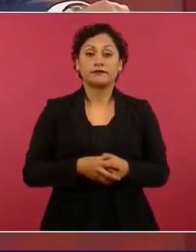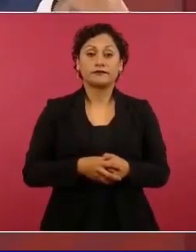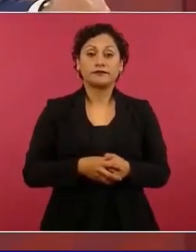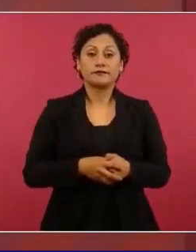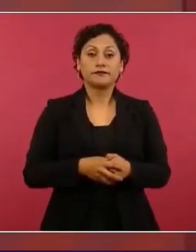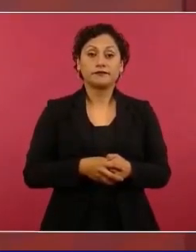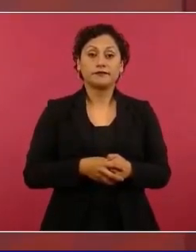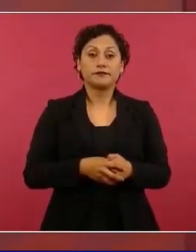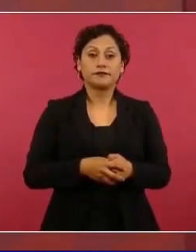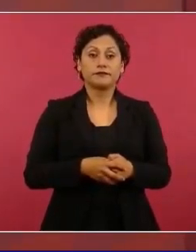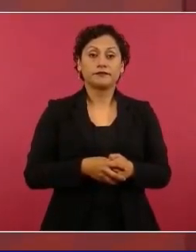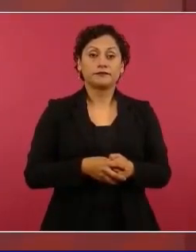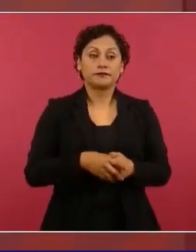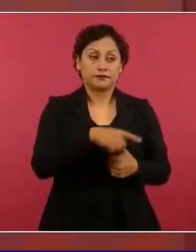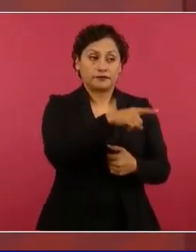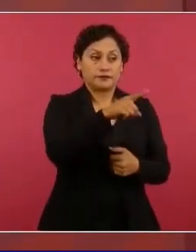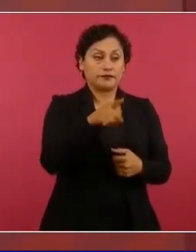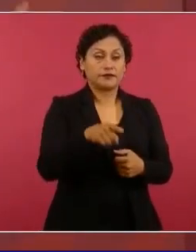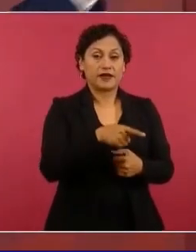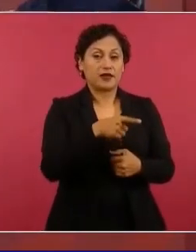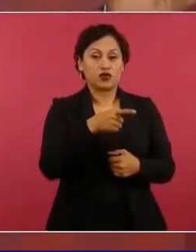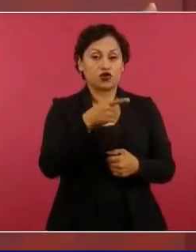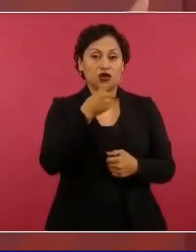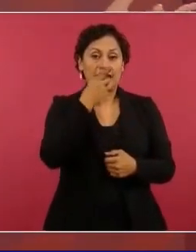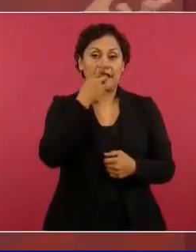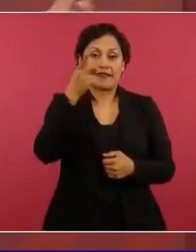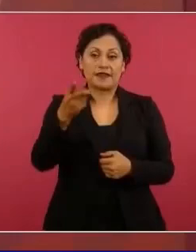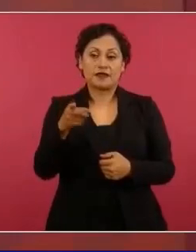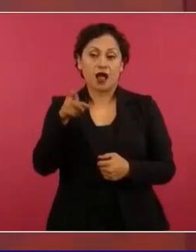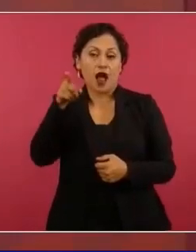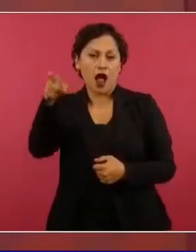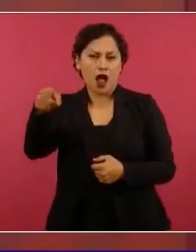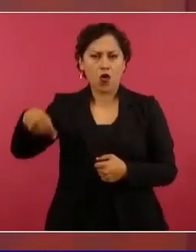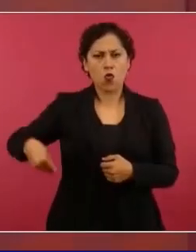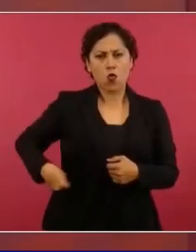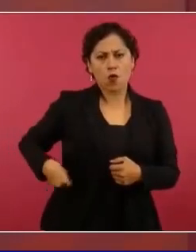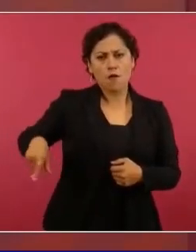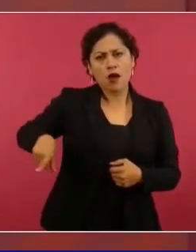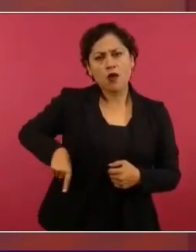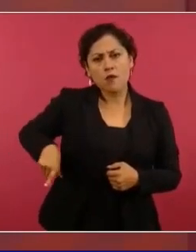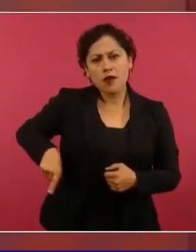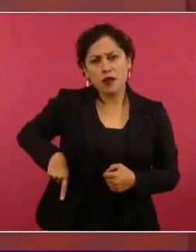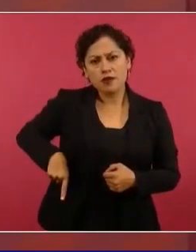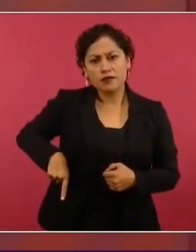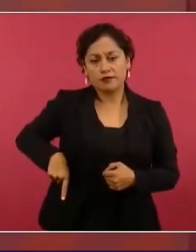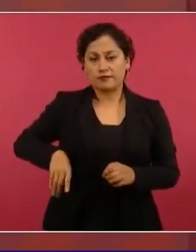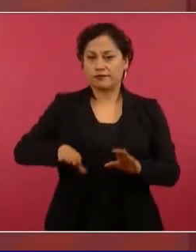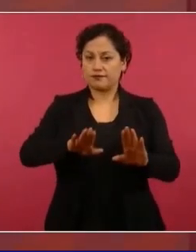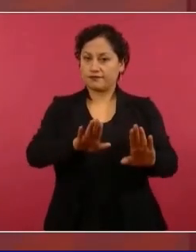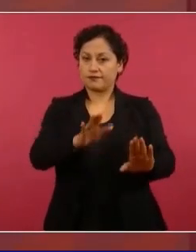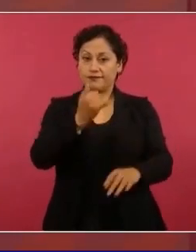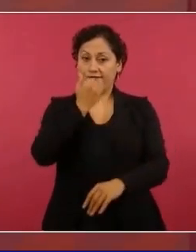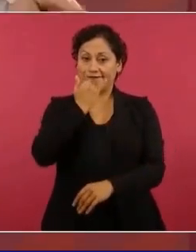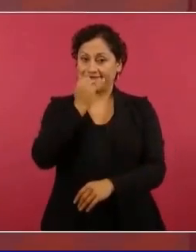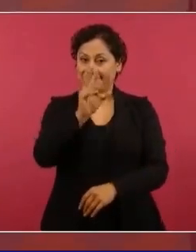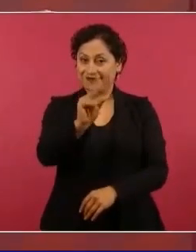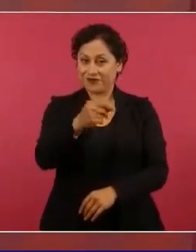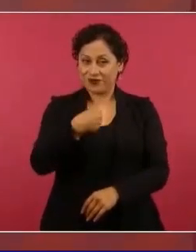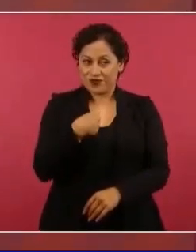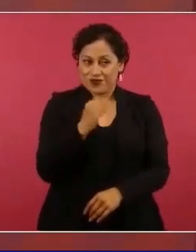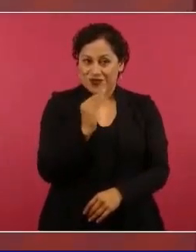es el Estado, porque yo no voy a permitir que